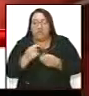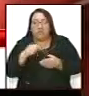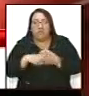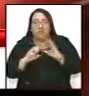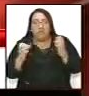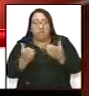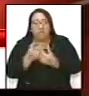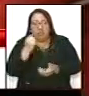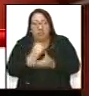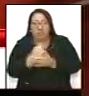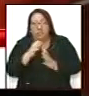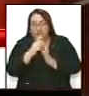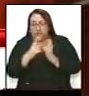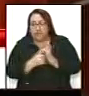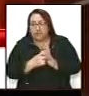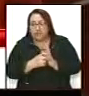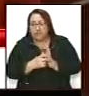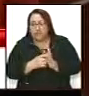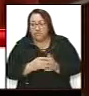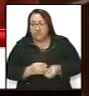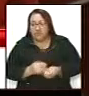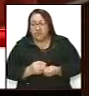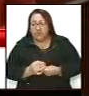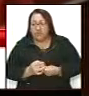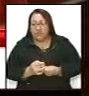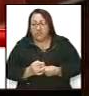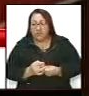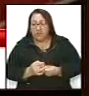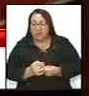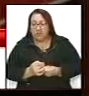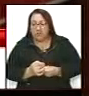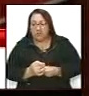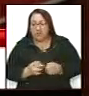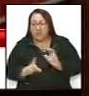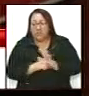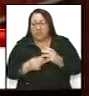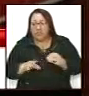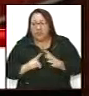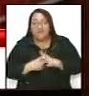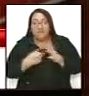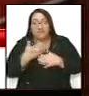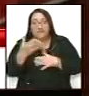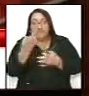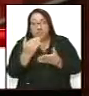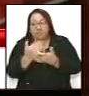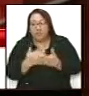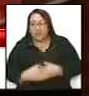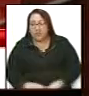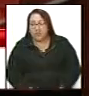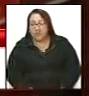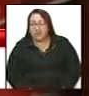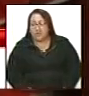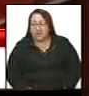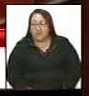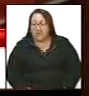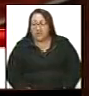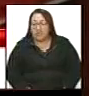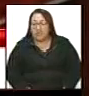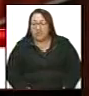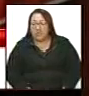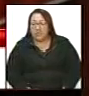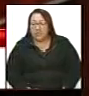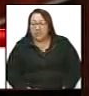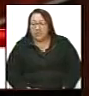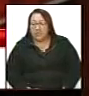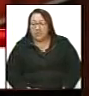Congreso aprueba el predictamen, nos damos con la sorpresa que en la ley ya empiezan a dar las especificaciones así, bastante claras. Creas en tal